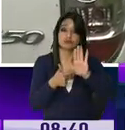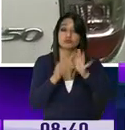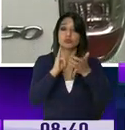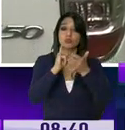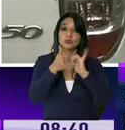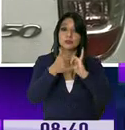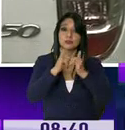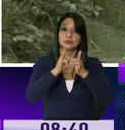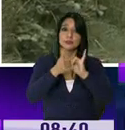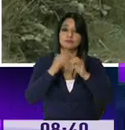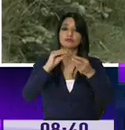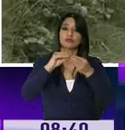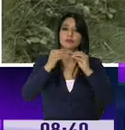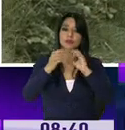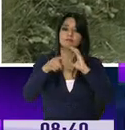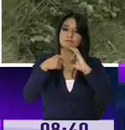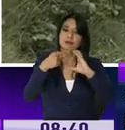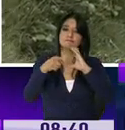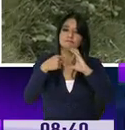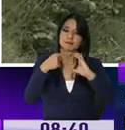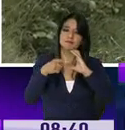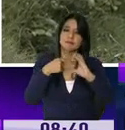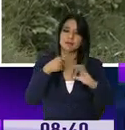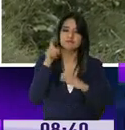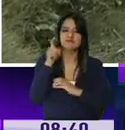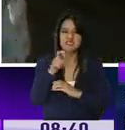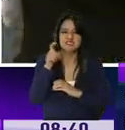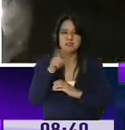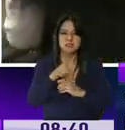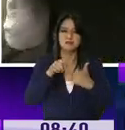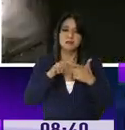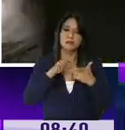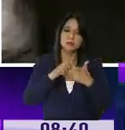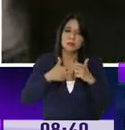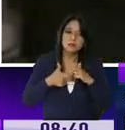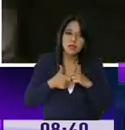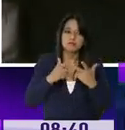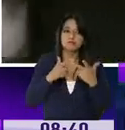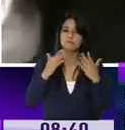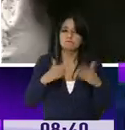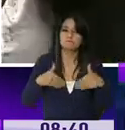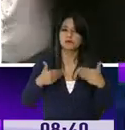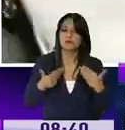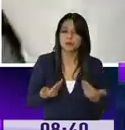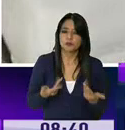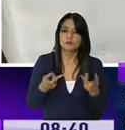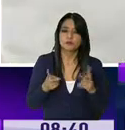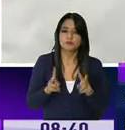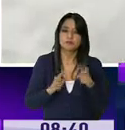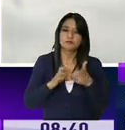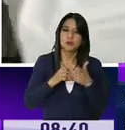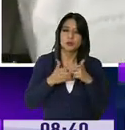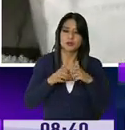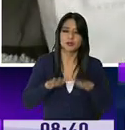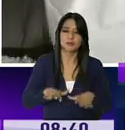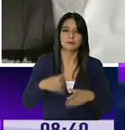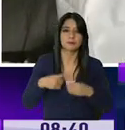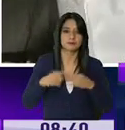este número telefónico para que nos cuenten cuáles son las necesidades, cómo podemos ayudar y también observar algunos problemas que tiene la